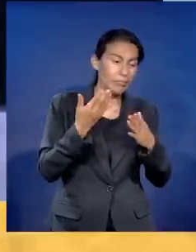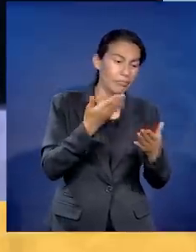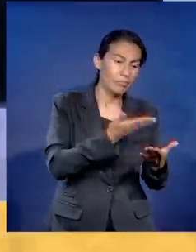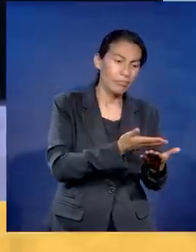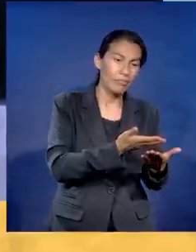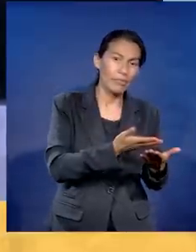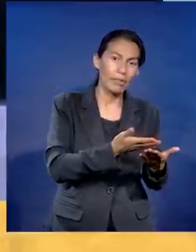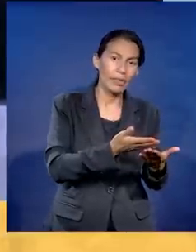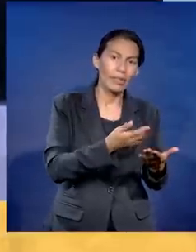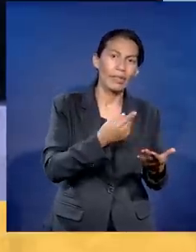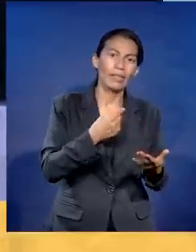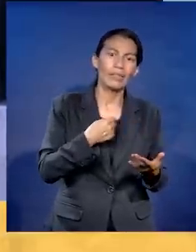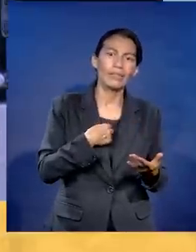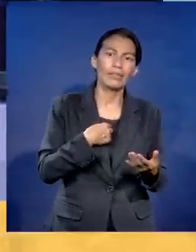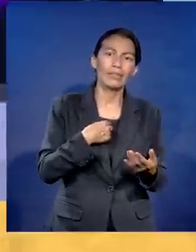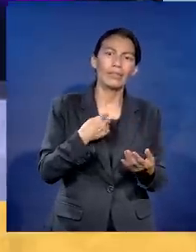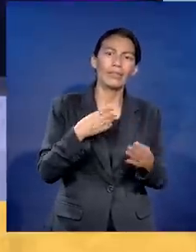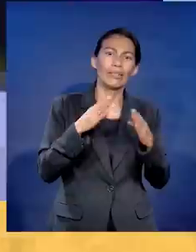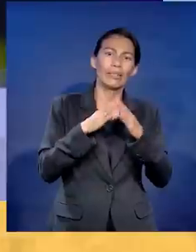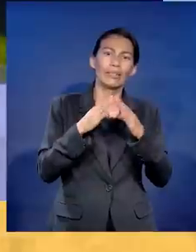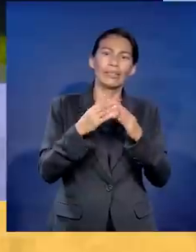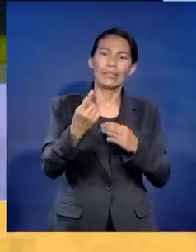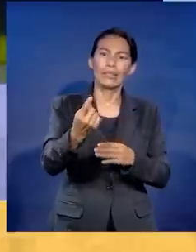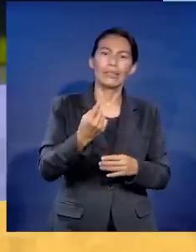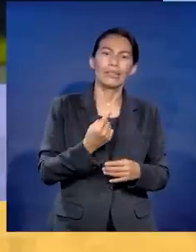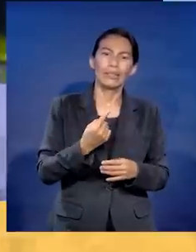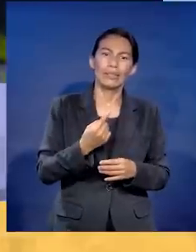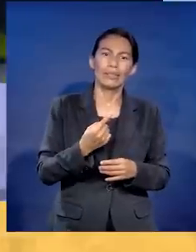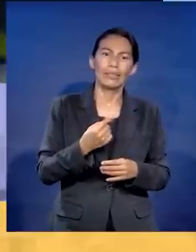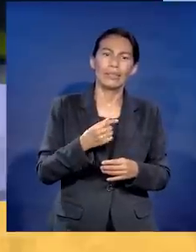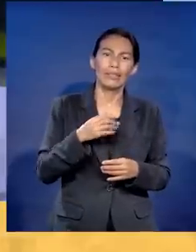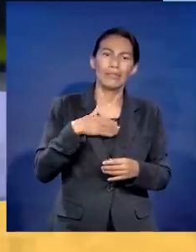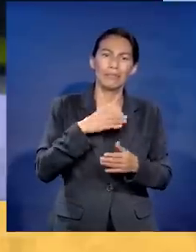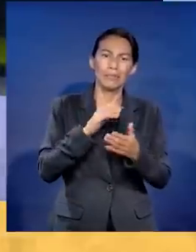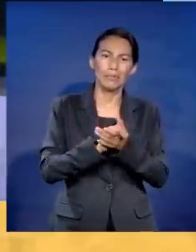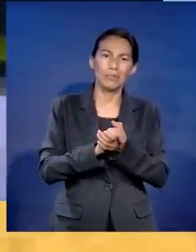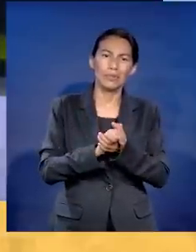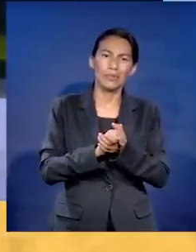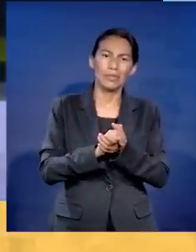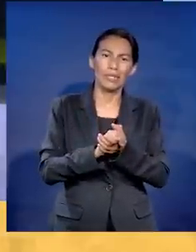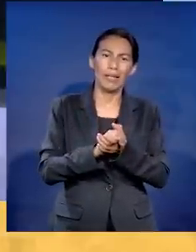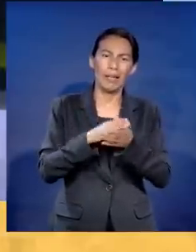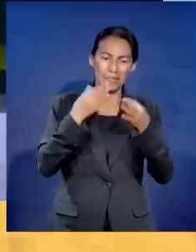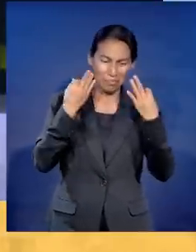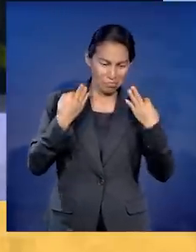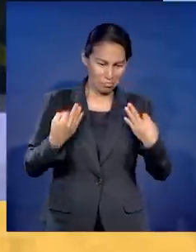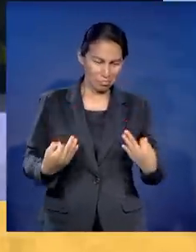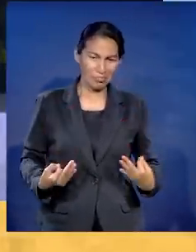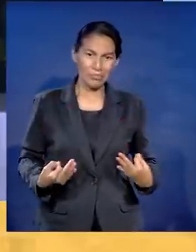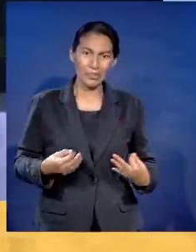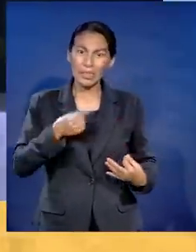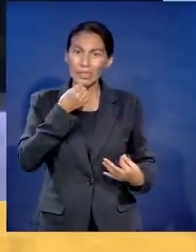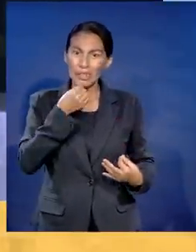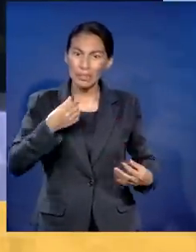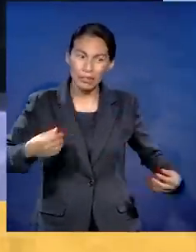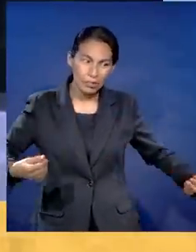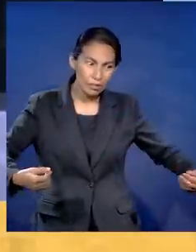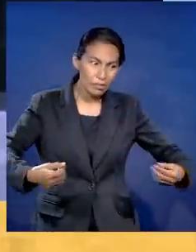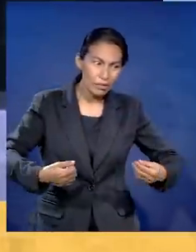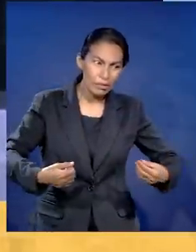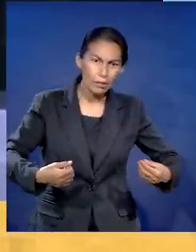en el viaje. Cuando llegué y me bajé, encontré a Anaí con los 2 niños de brazos, arreglada y lista para salir.